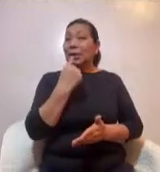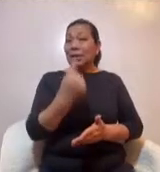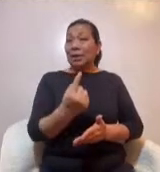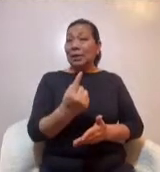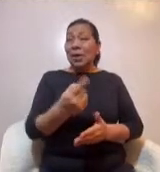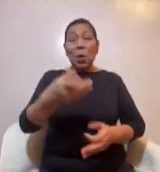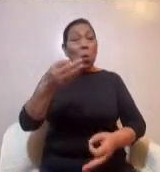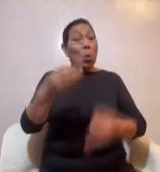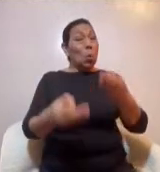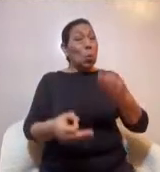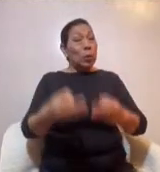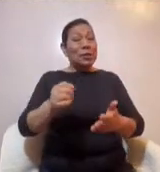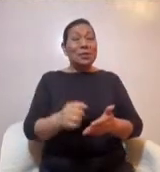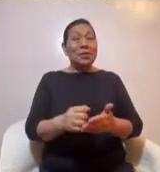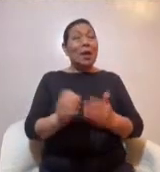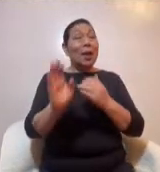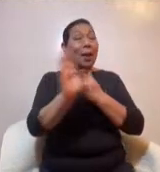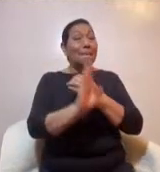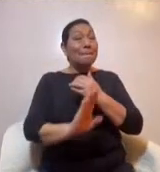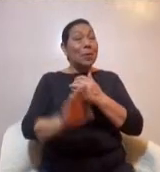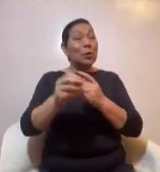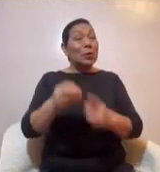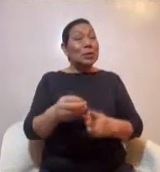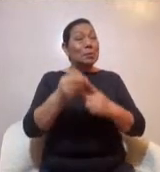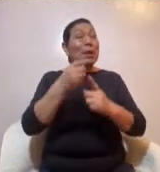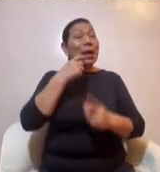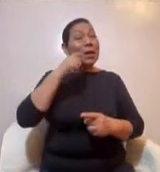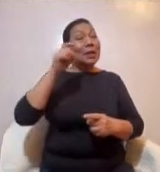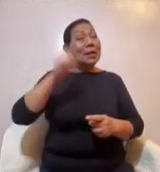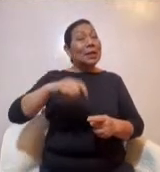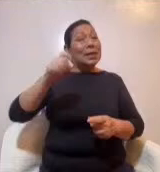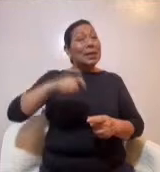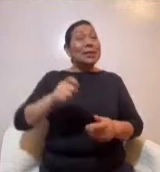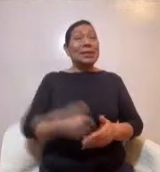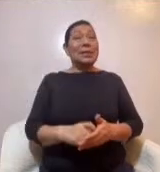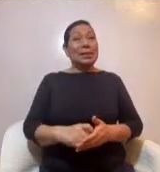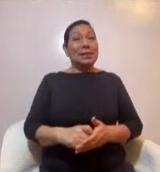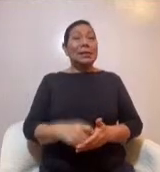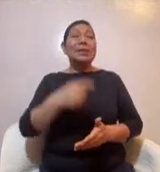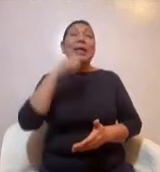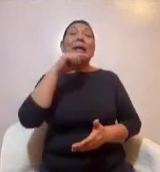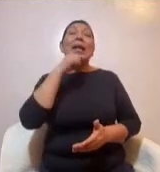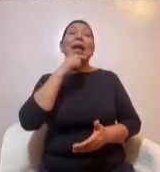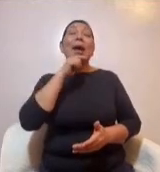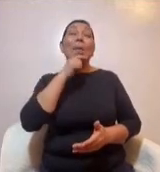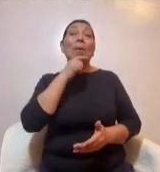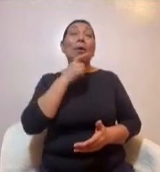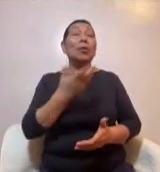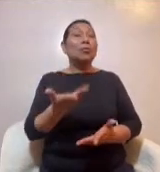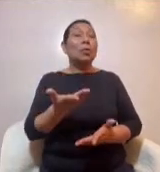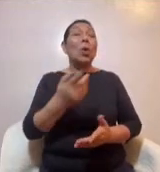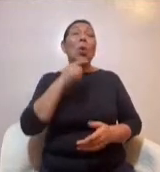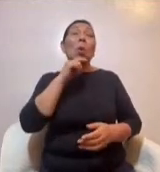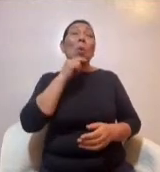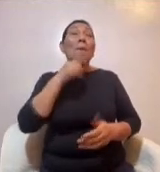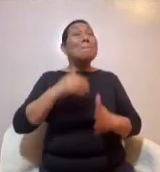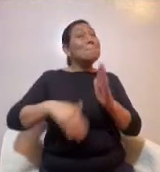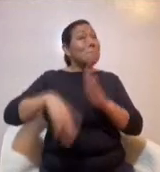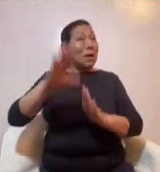por lo que menciona la sentencia, ¿no? Esa protección especial que necesitarían las mujeres, y en